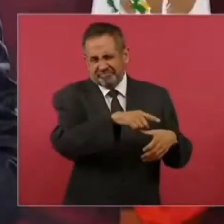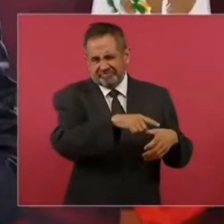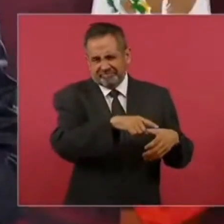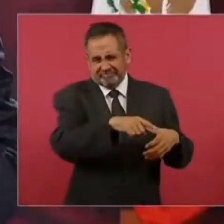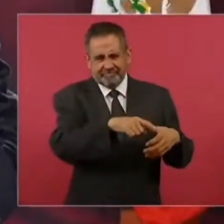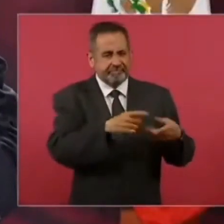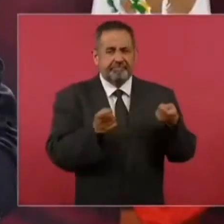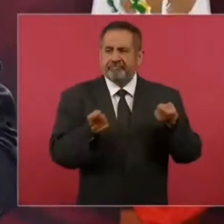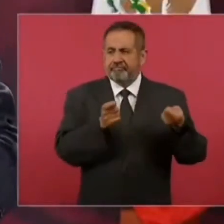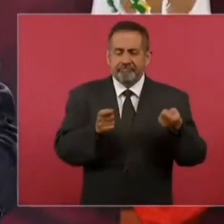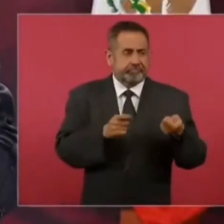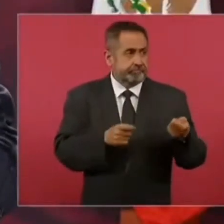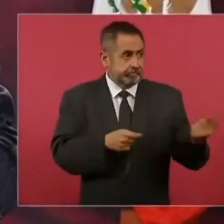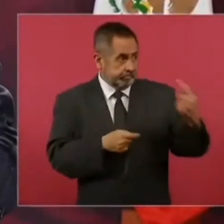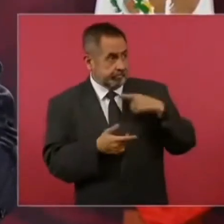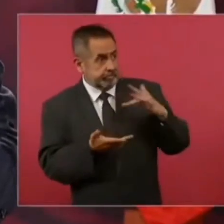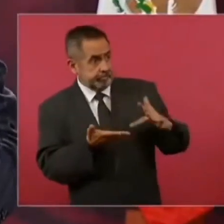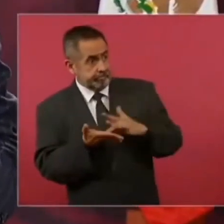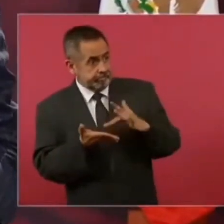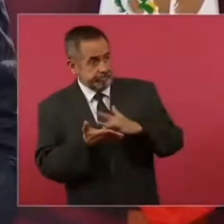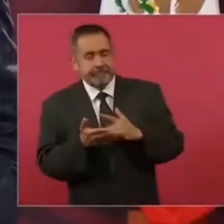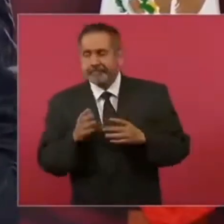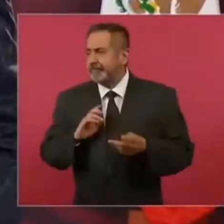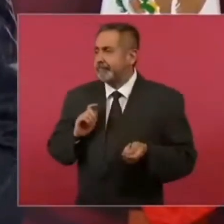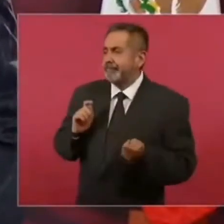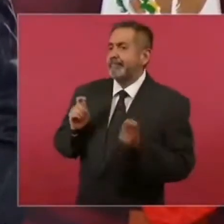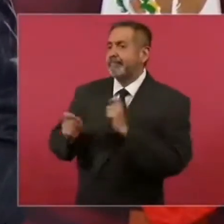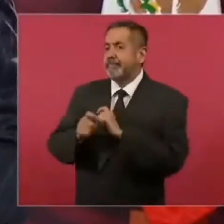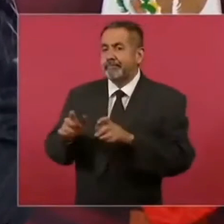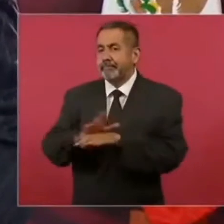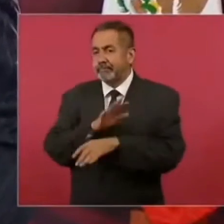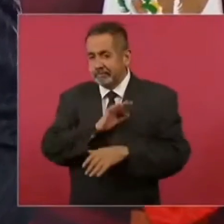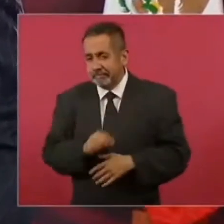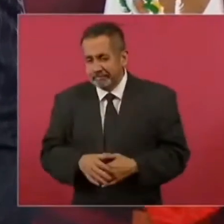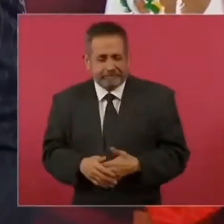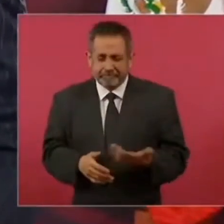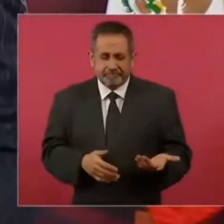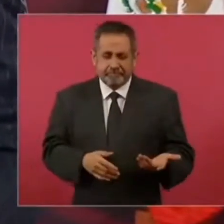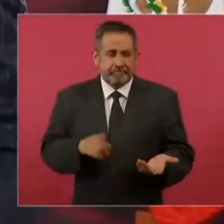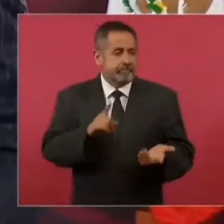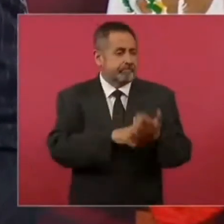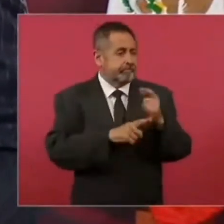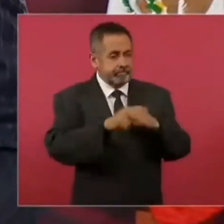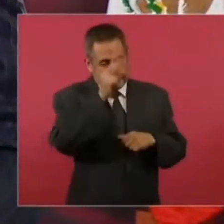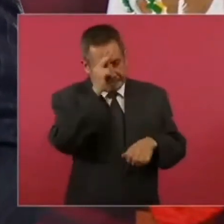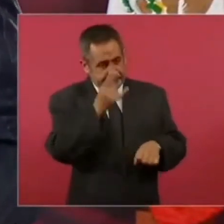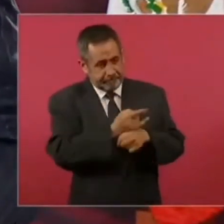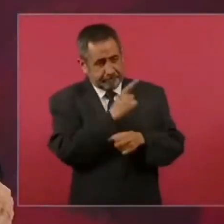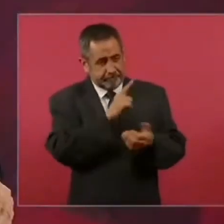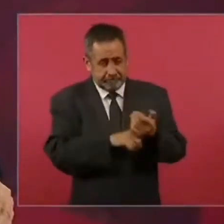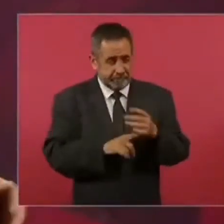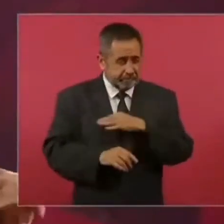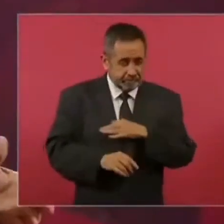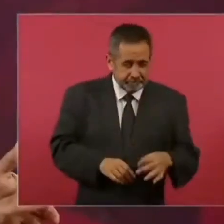de manipulación, con el apoyo de los intelectuales orgánicos.